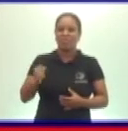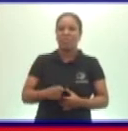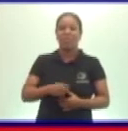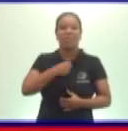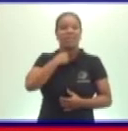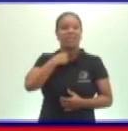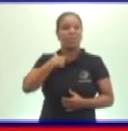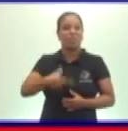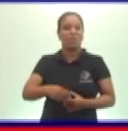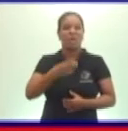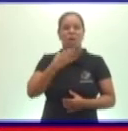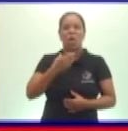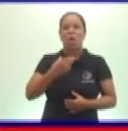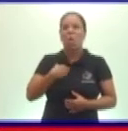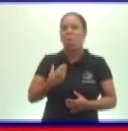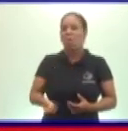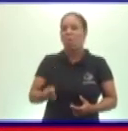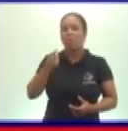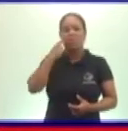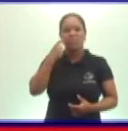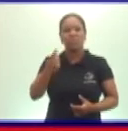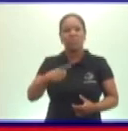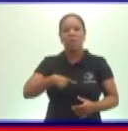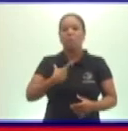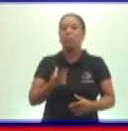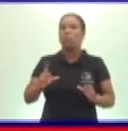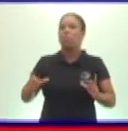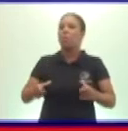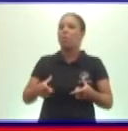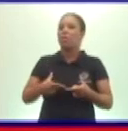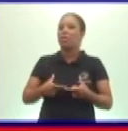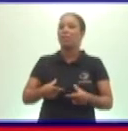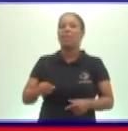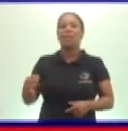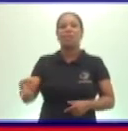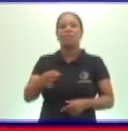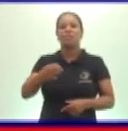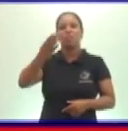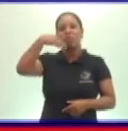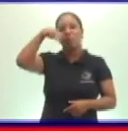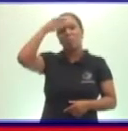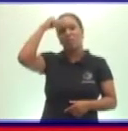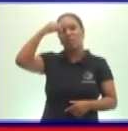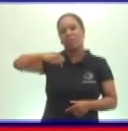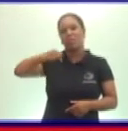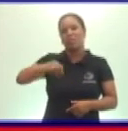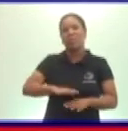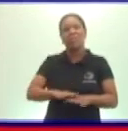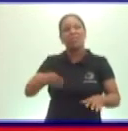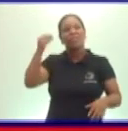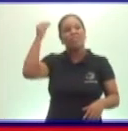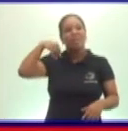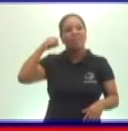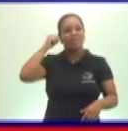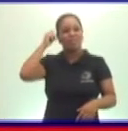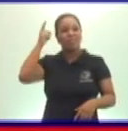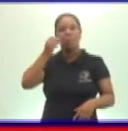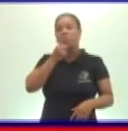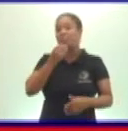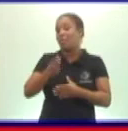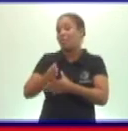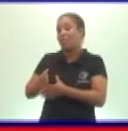ejemplificar cómo evidencia la cultura política en la sociedad cubana actual. Ya sabes que las ideologías, que pueden ser indistintamente